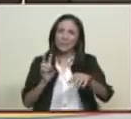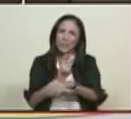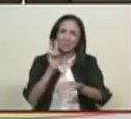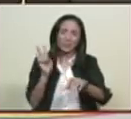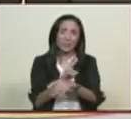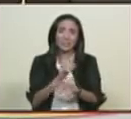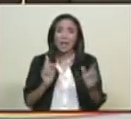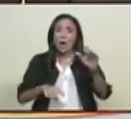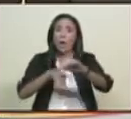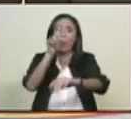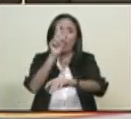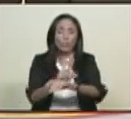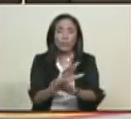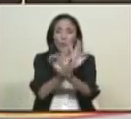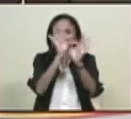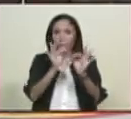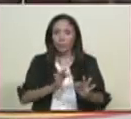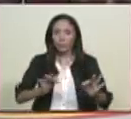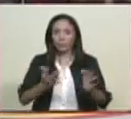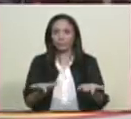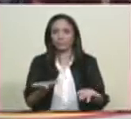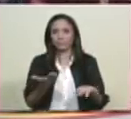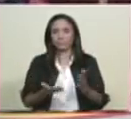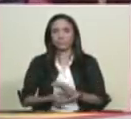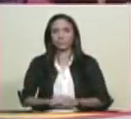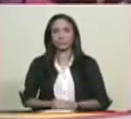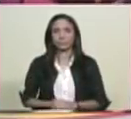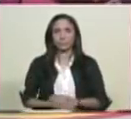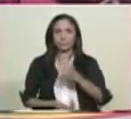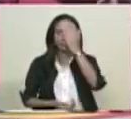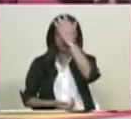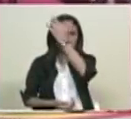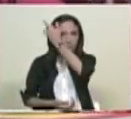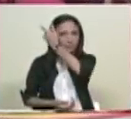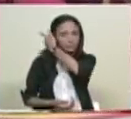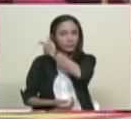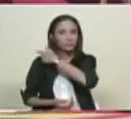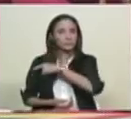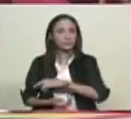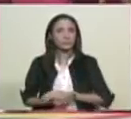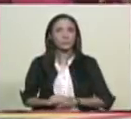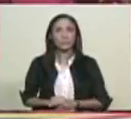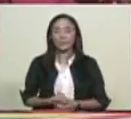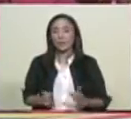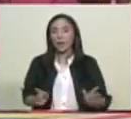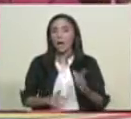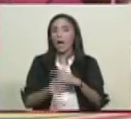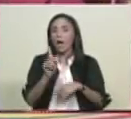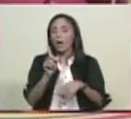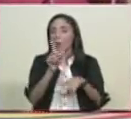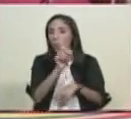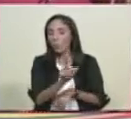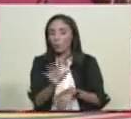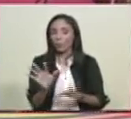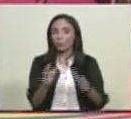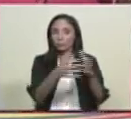como contrincante la violencia. Y al final uno de los dos se impone, aunque los dos